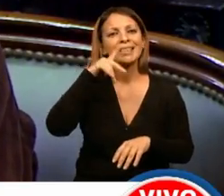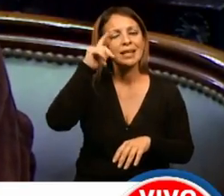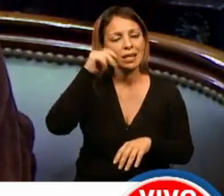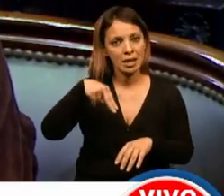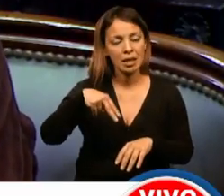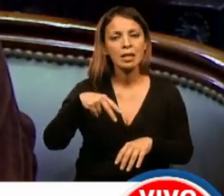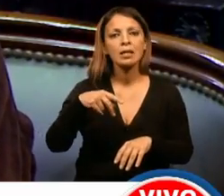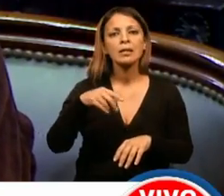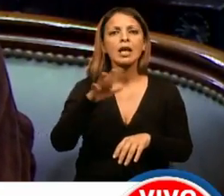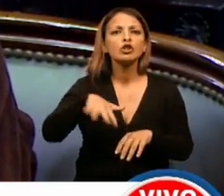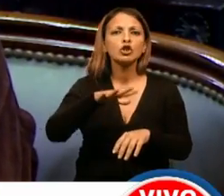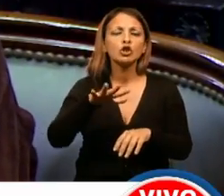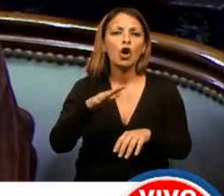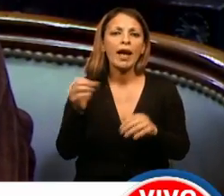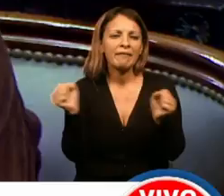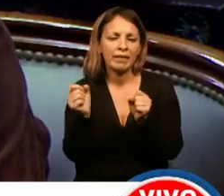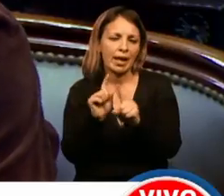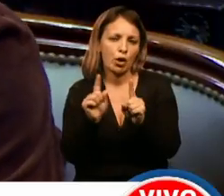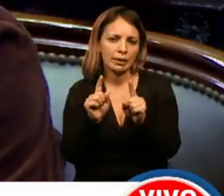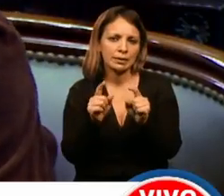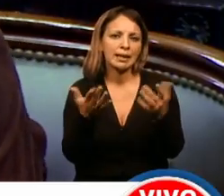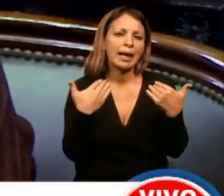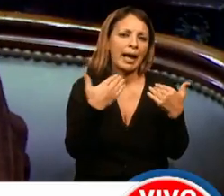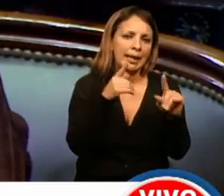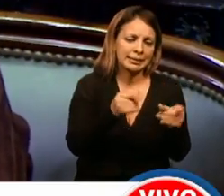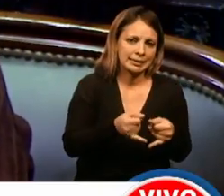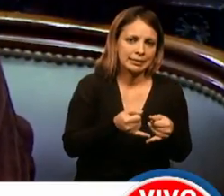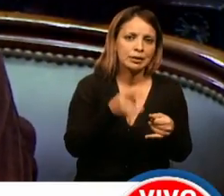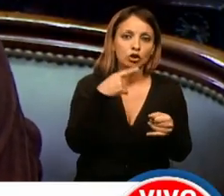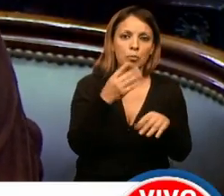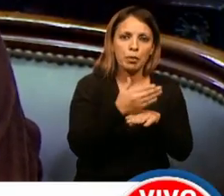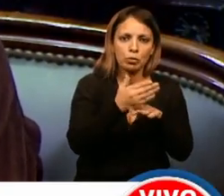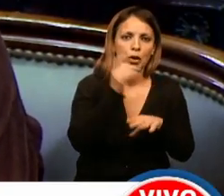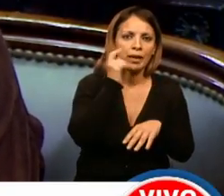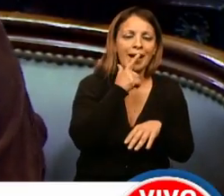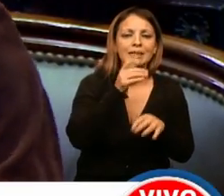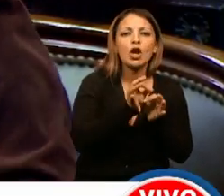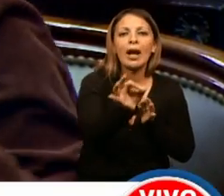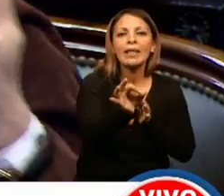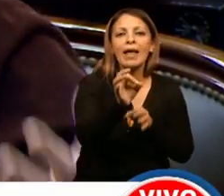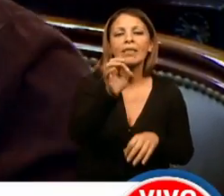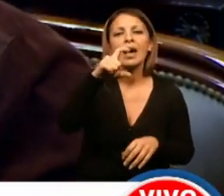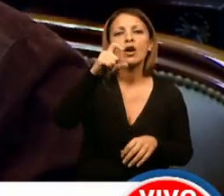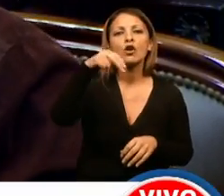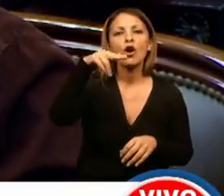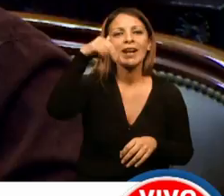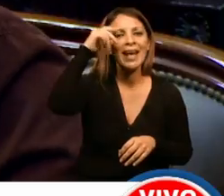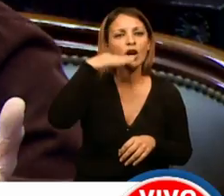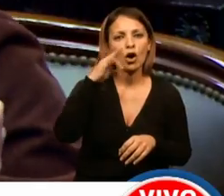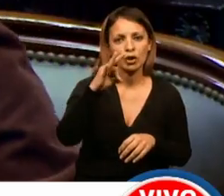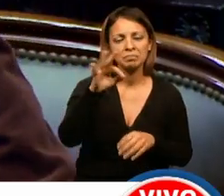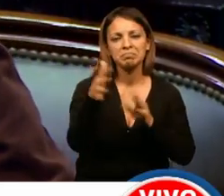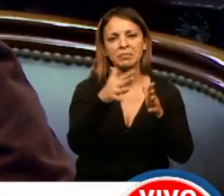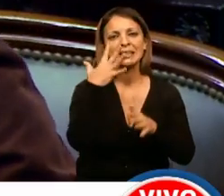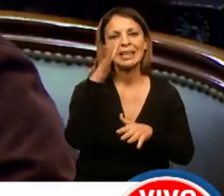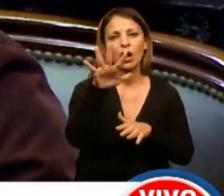zona fría persona cálida y que somos productores de gas la localidad de cornejo que alrededor de 5000 familias no